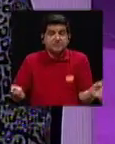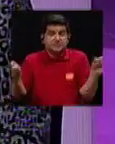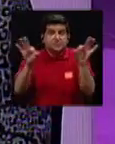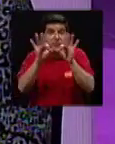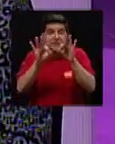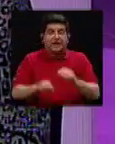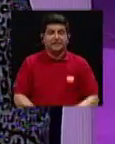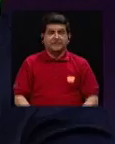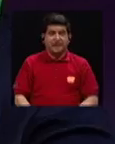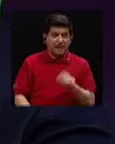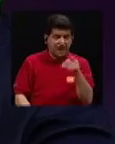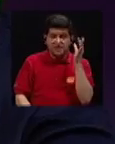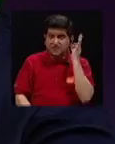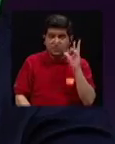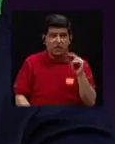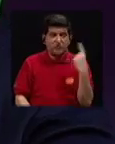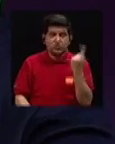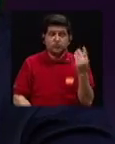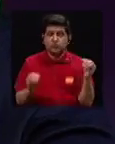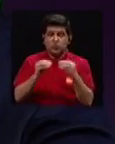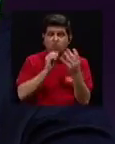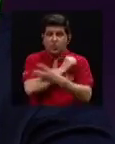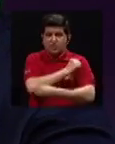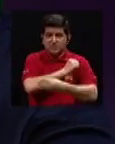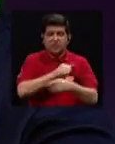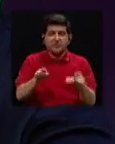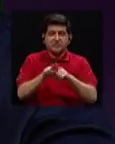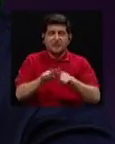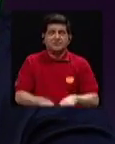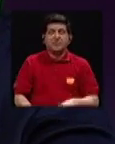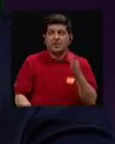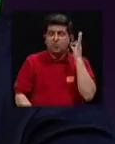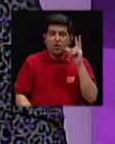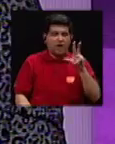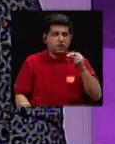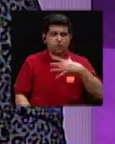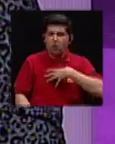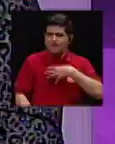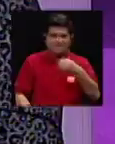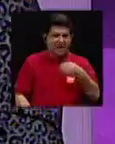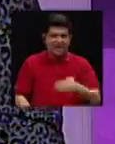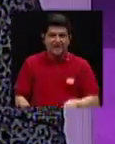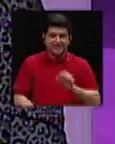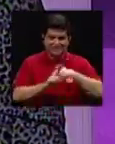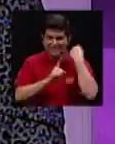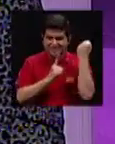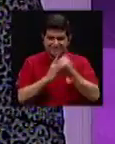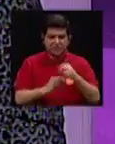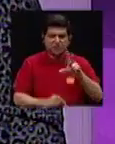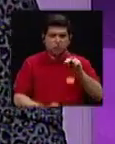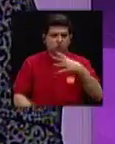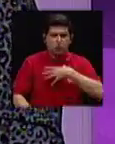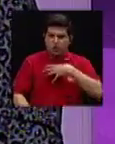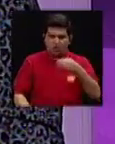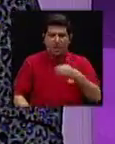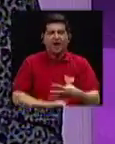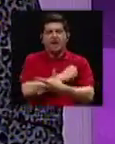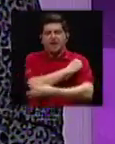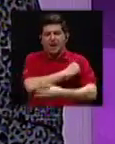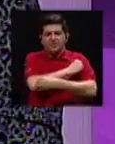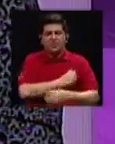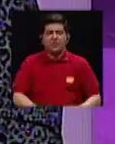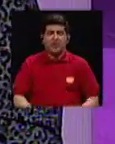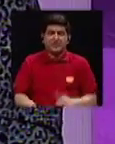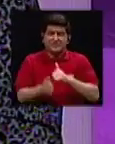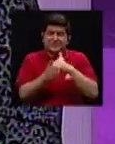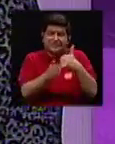nombrar la raza es fundamental porque esas mujeres No solo son más pobres sino también son mujeres no blancas y su no blancura y